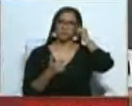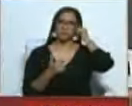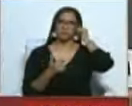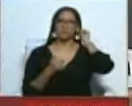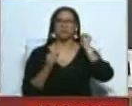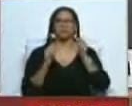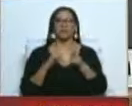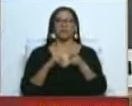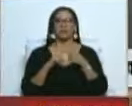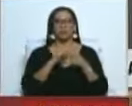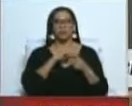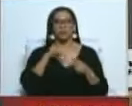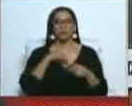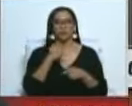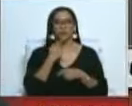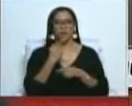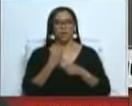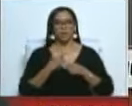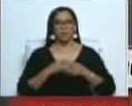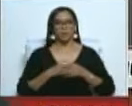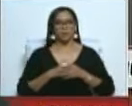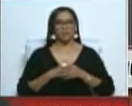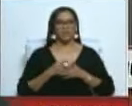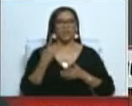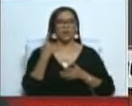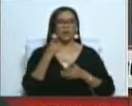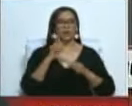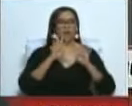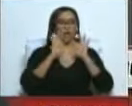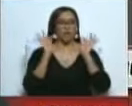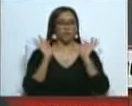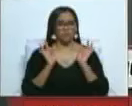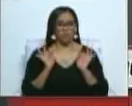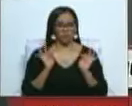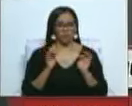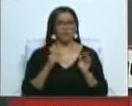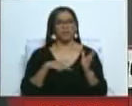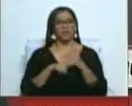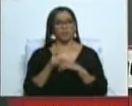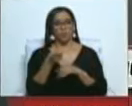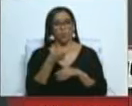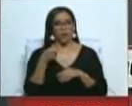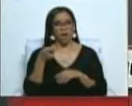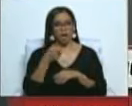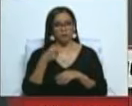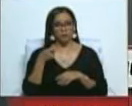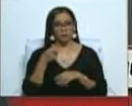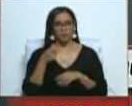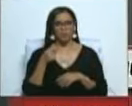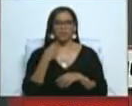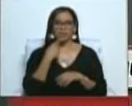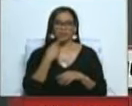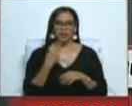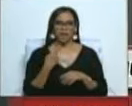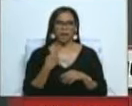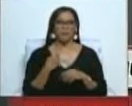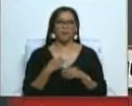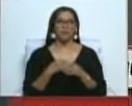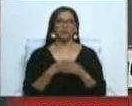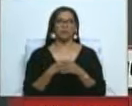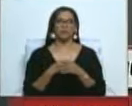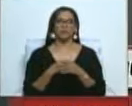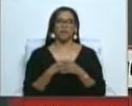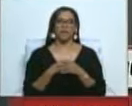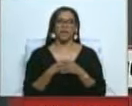entonces nosotros nos dijimos, la única forma de ir buscando, digamos, cubrir el